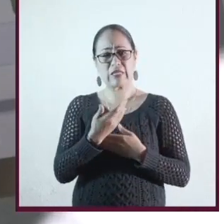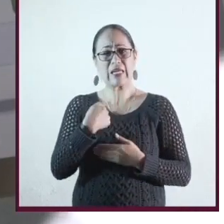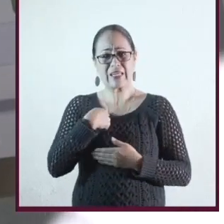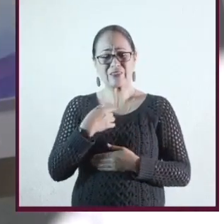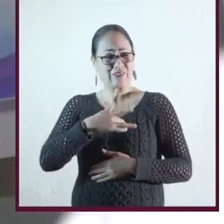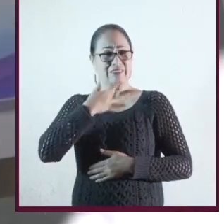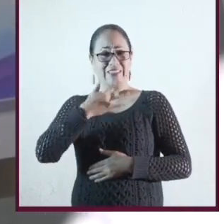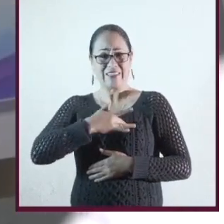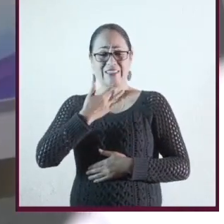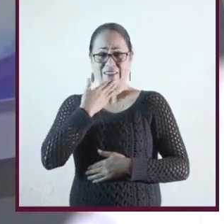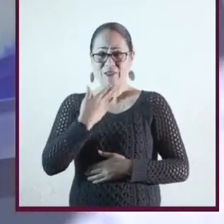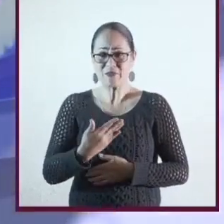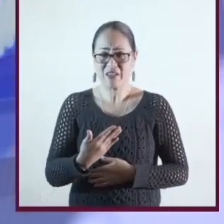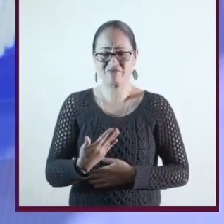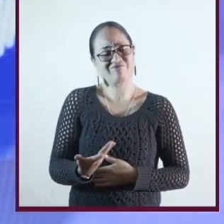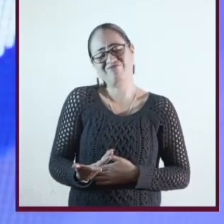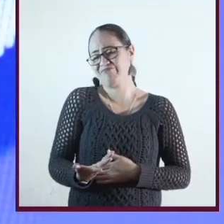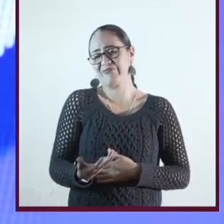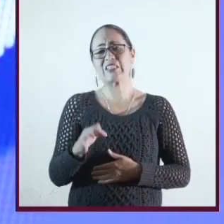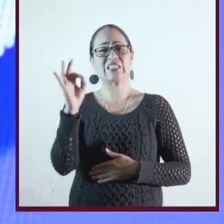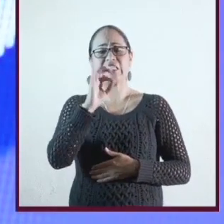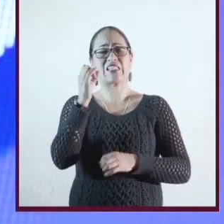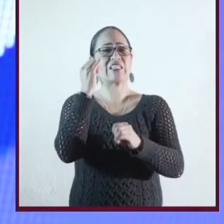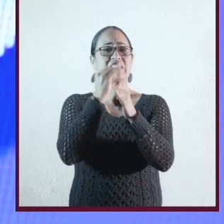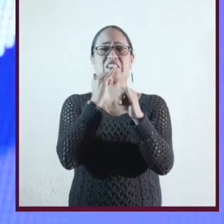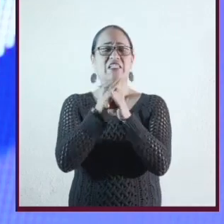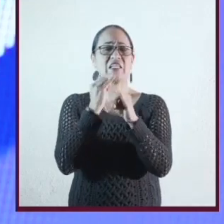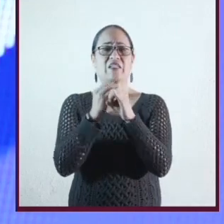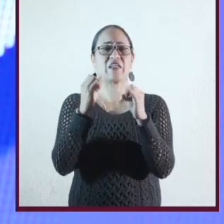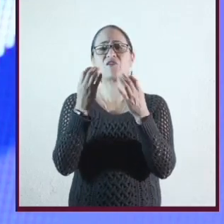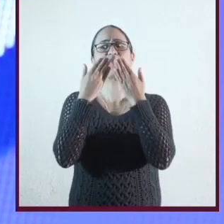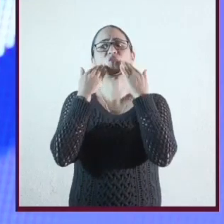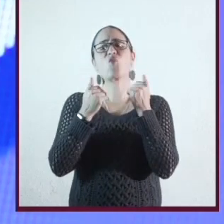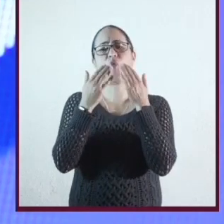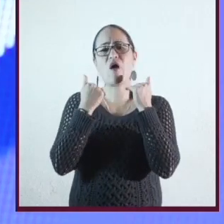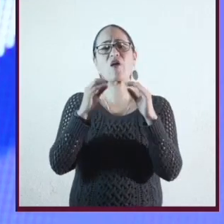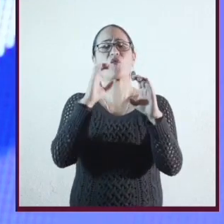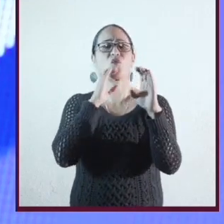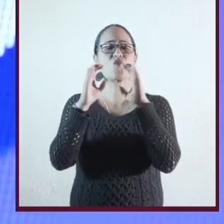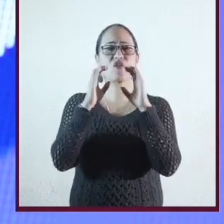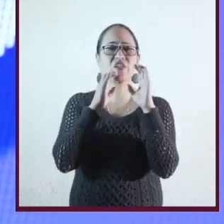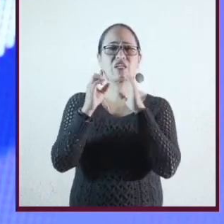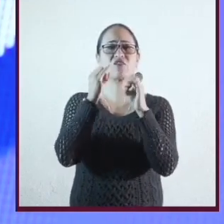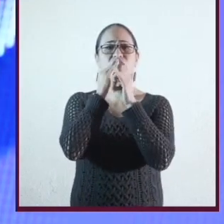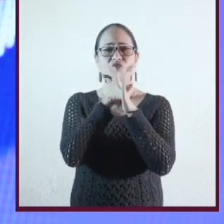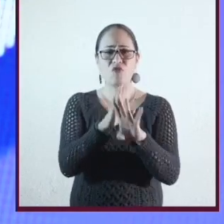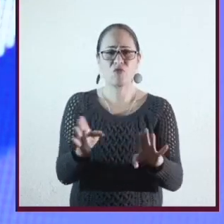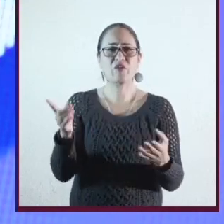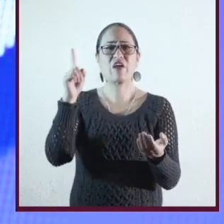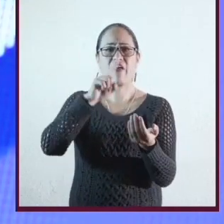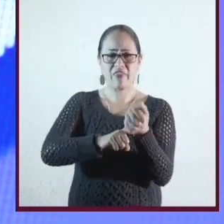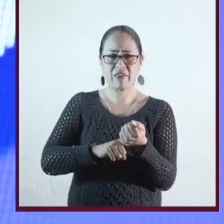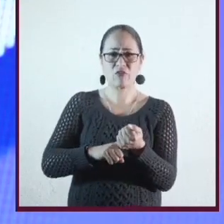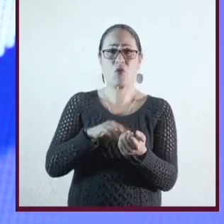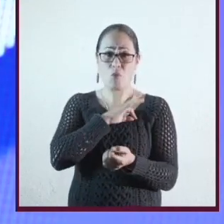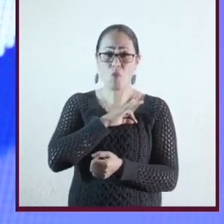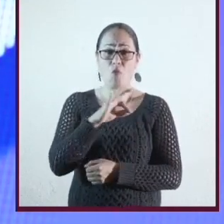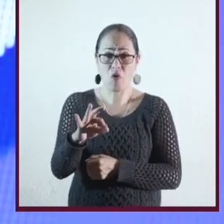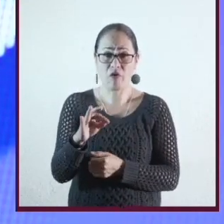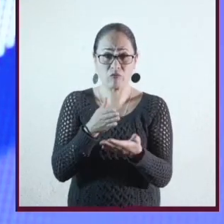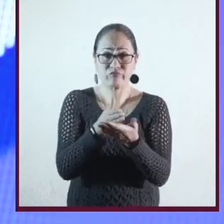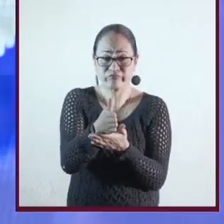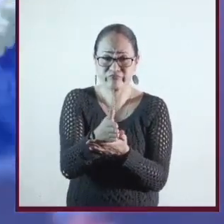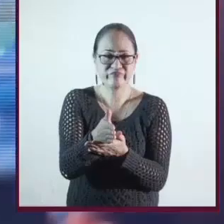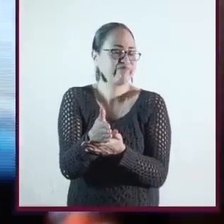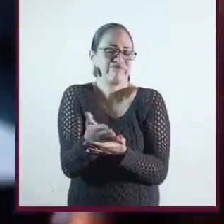Sin Internet no podríamos tener acceso a la información, comunicación y contenido que consumimos diariamente a través